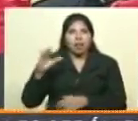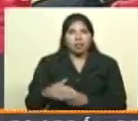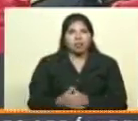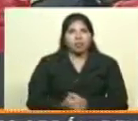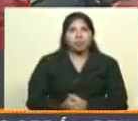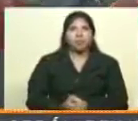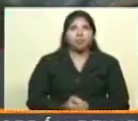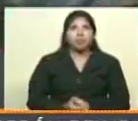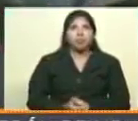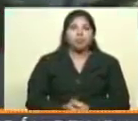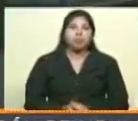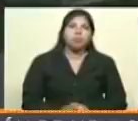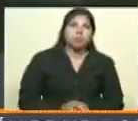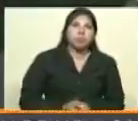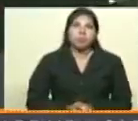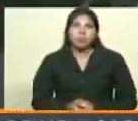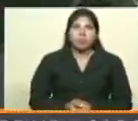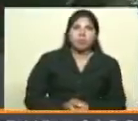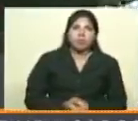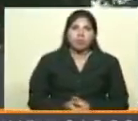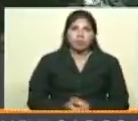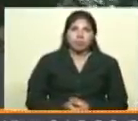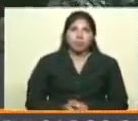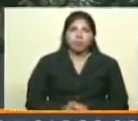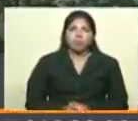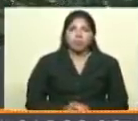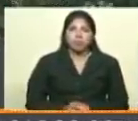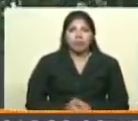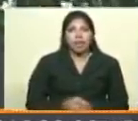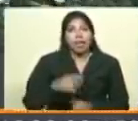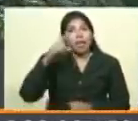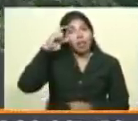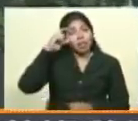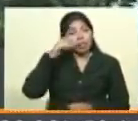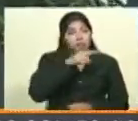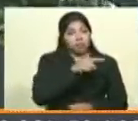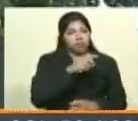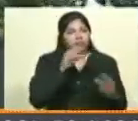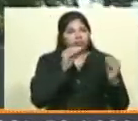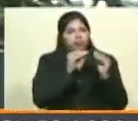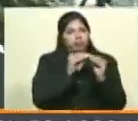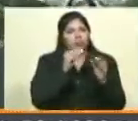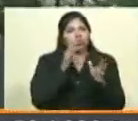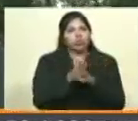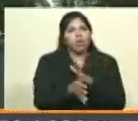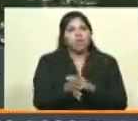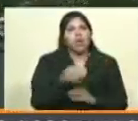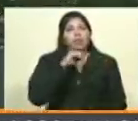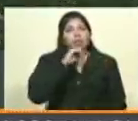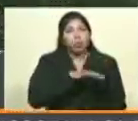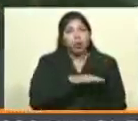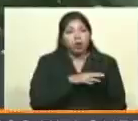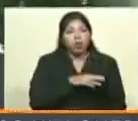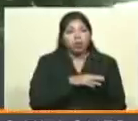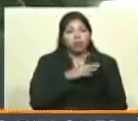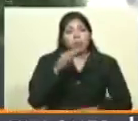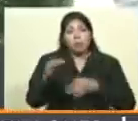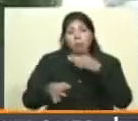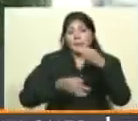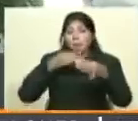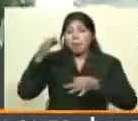cuando Elías Agua hace referencia a nuestra historia, a todas las luchas que hemos dado, y uno